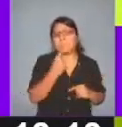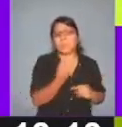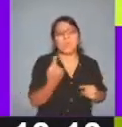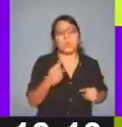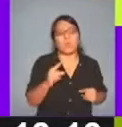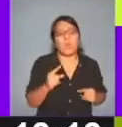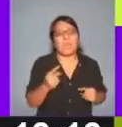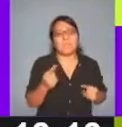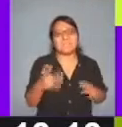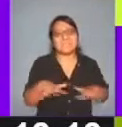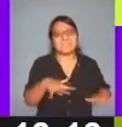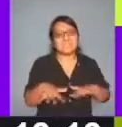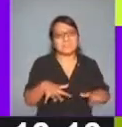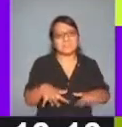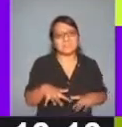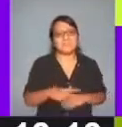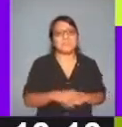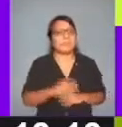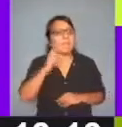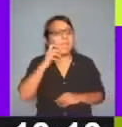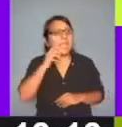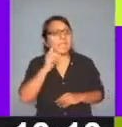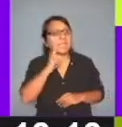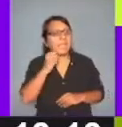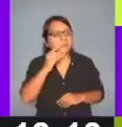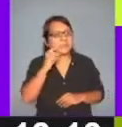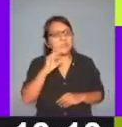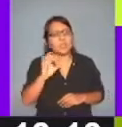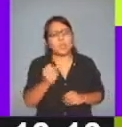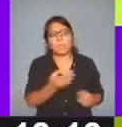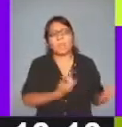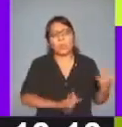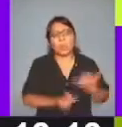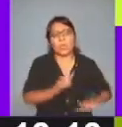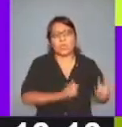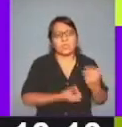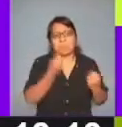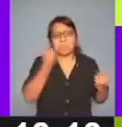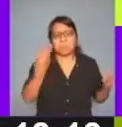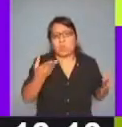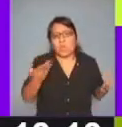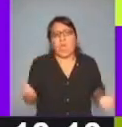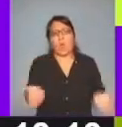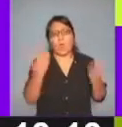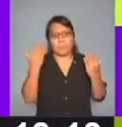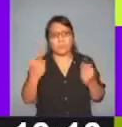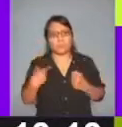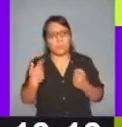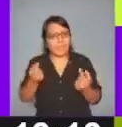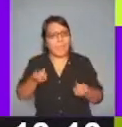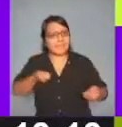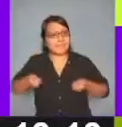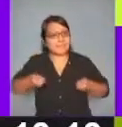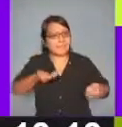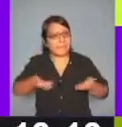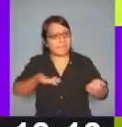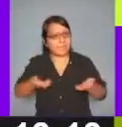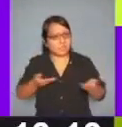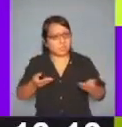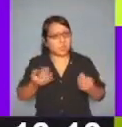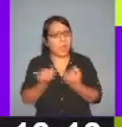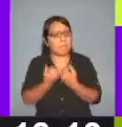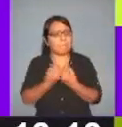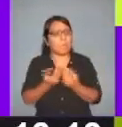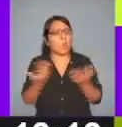que entender Pablo sh chino para poder ver que estas son cifras que podrían garantizar el el servicio que tiene muchos usuarios